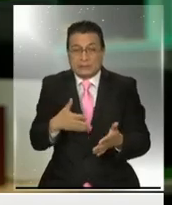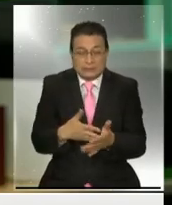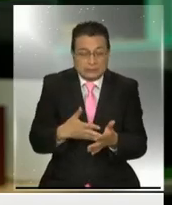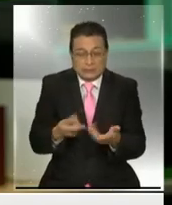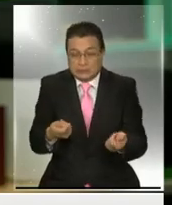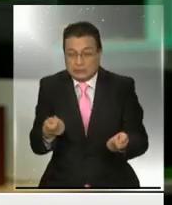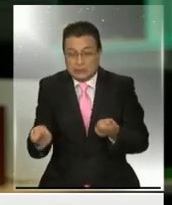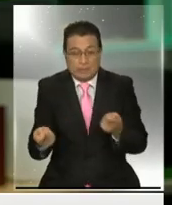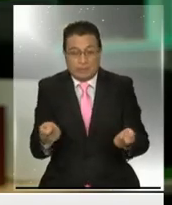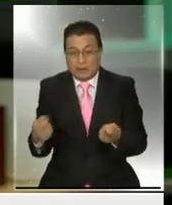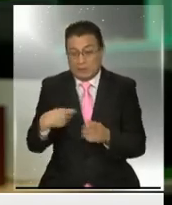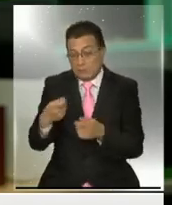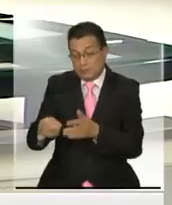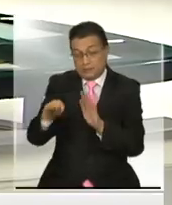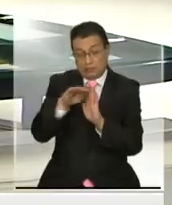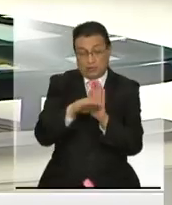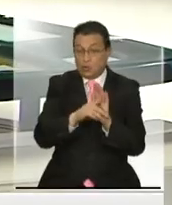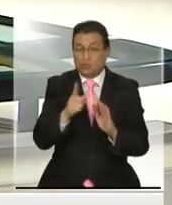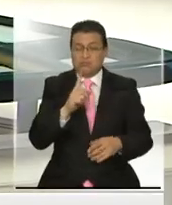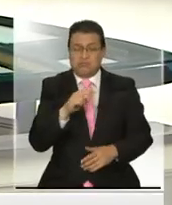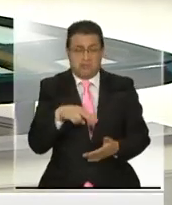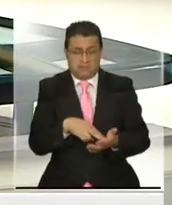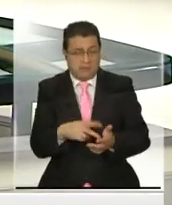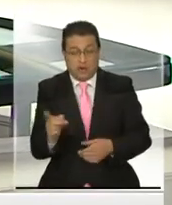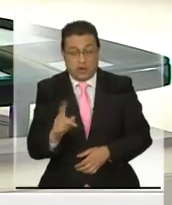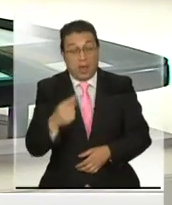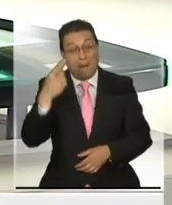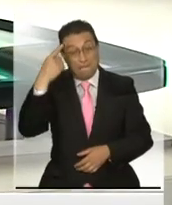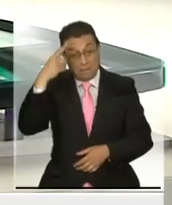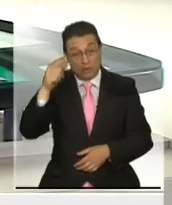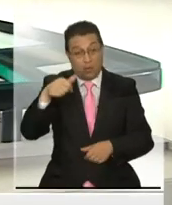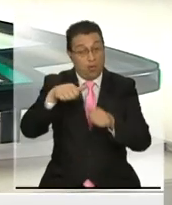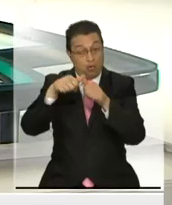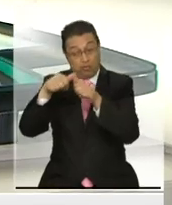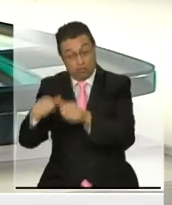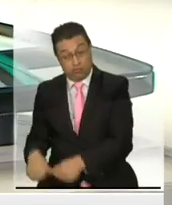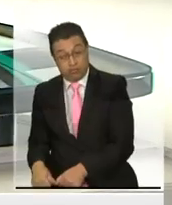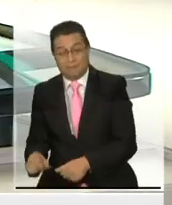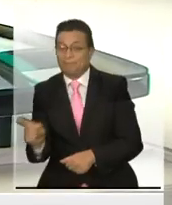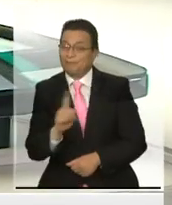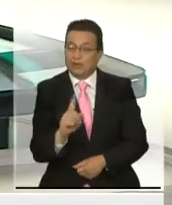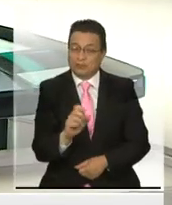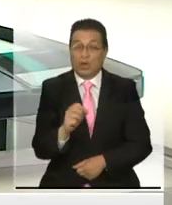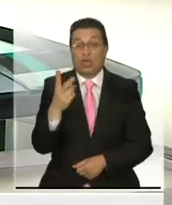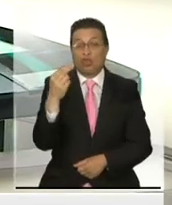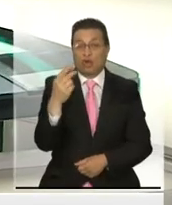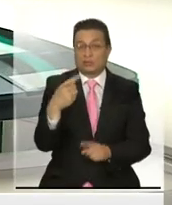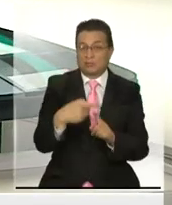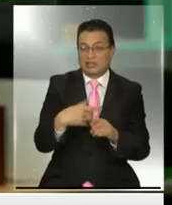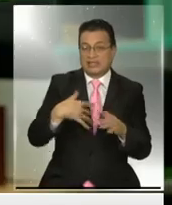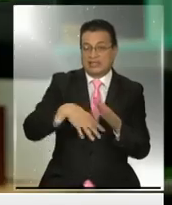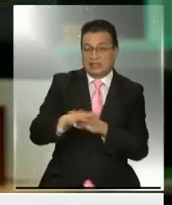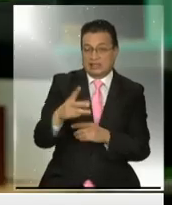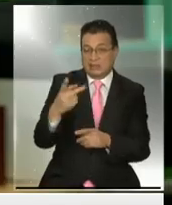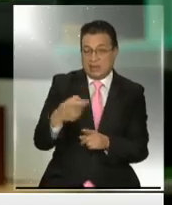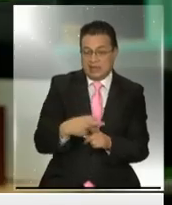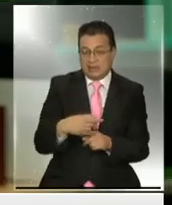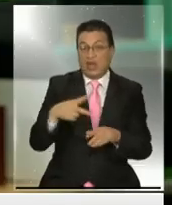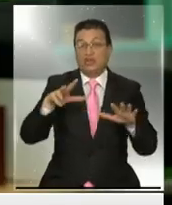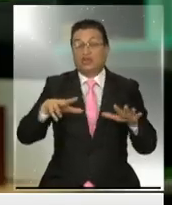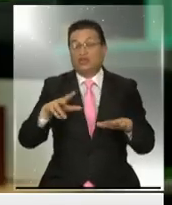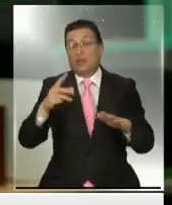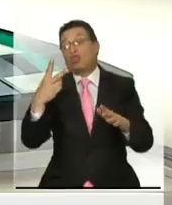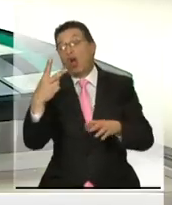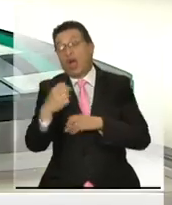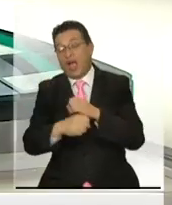financiamiento para financiar la agenda social pero eso no dura permanentemente eso puede durar 12 meses 15 meses 18 meses quizás 2